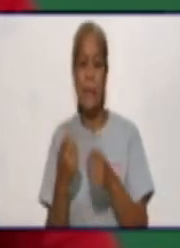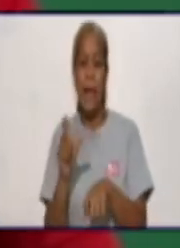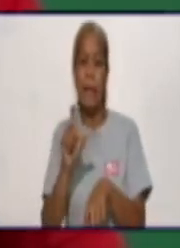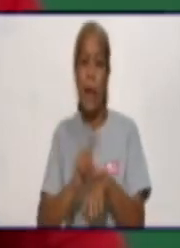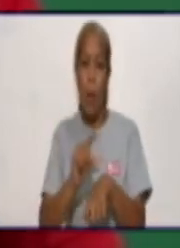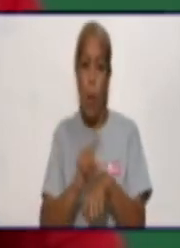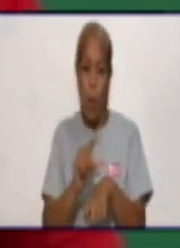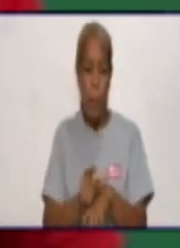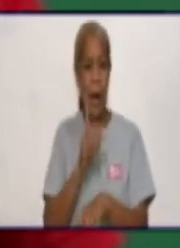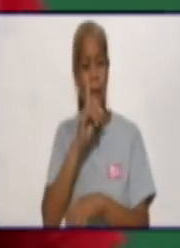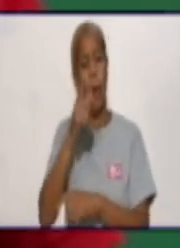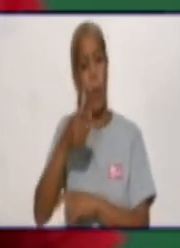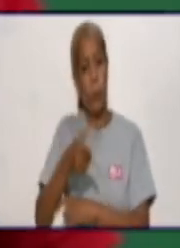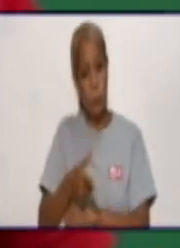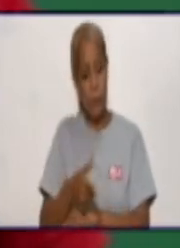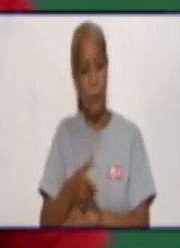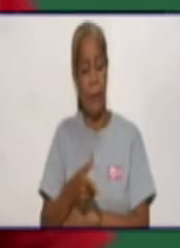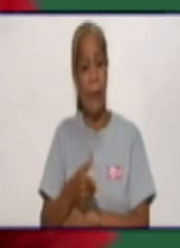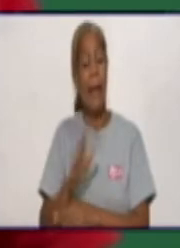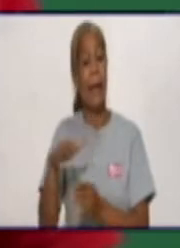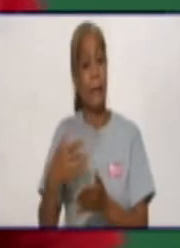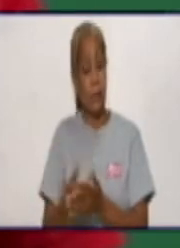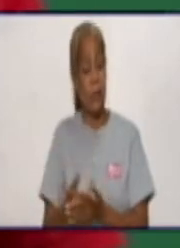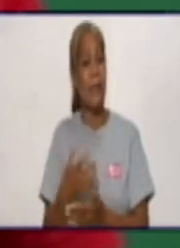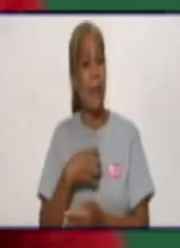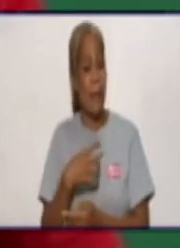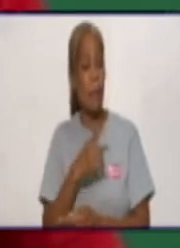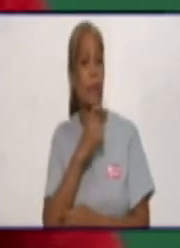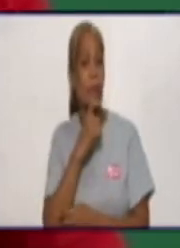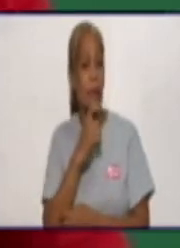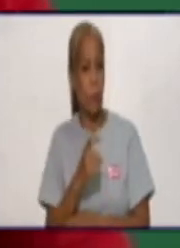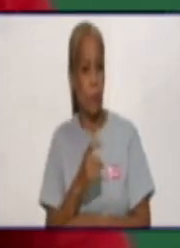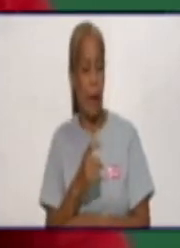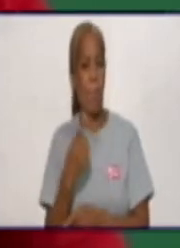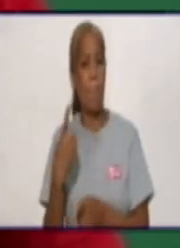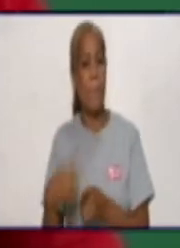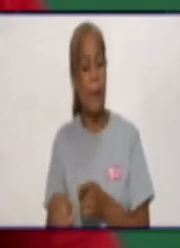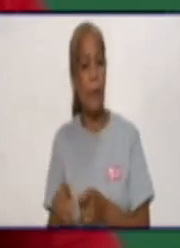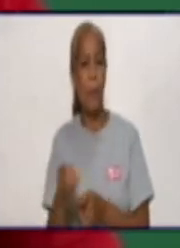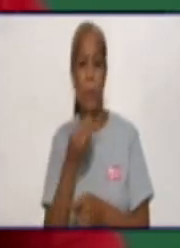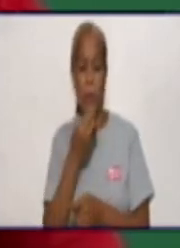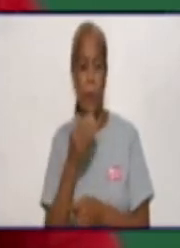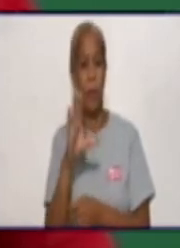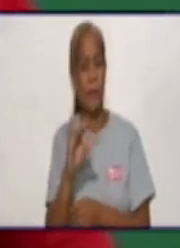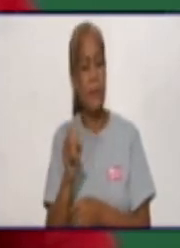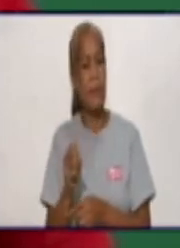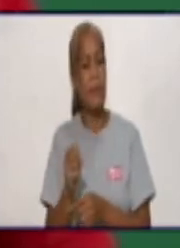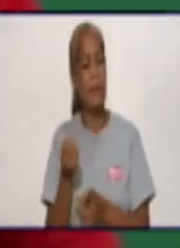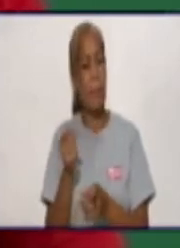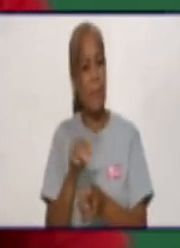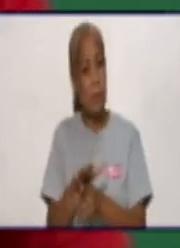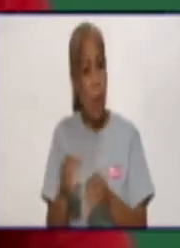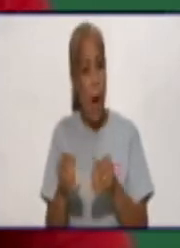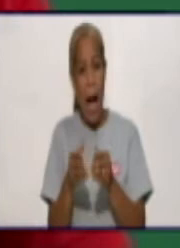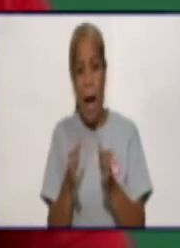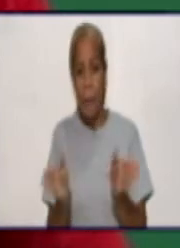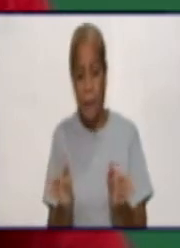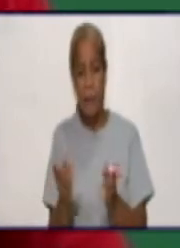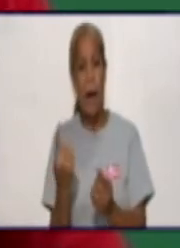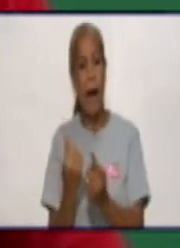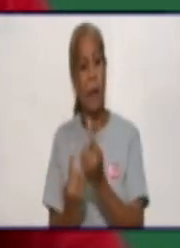combustible de forma propia con estas carencias y a partir de una apertura gradual como decía se han establecido fechas que se